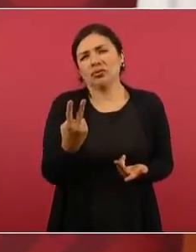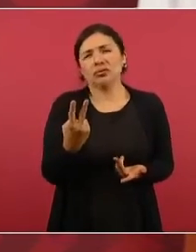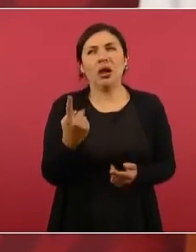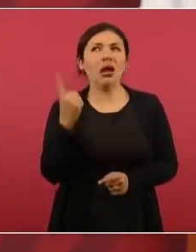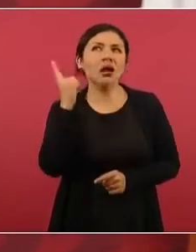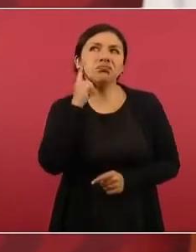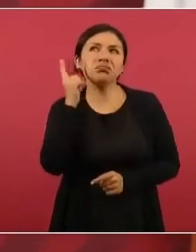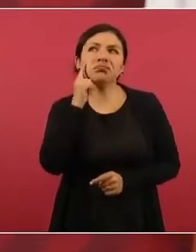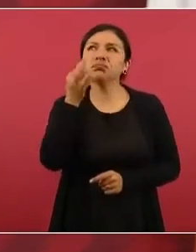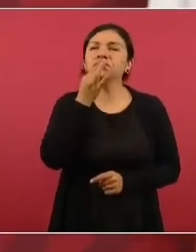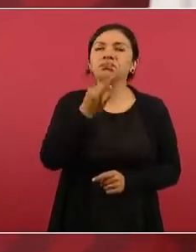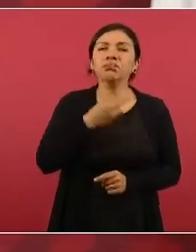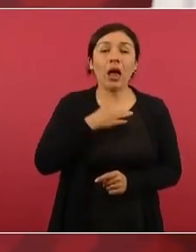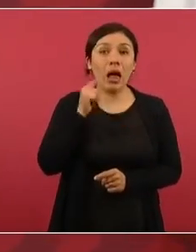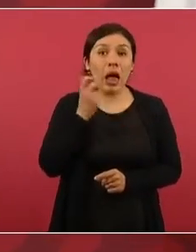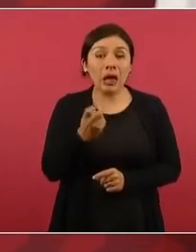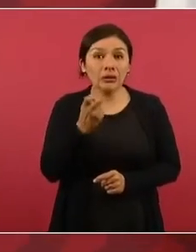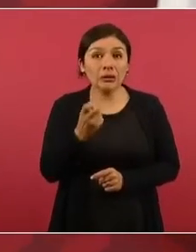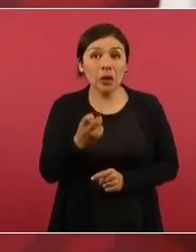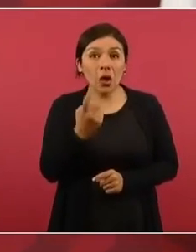golondrinas no hacen verano.